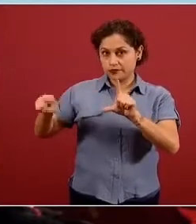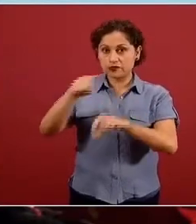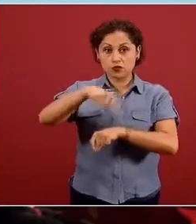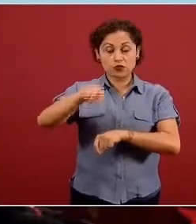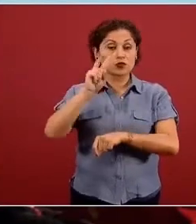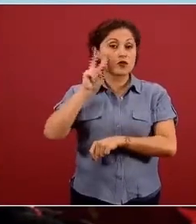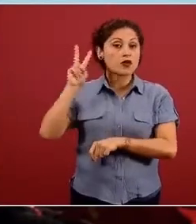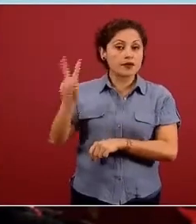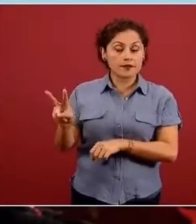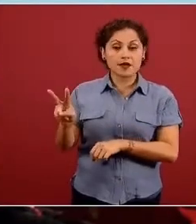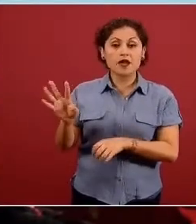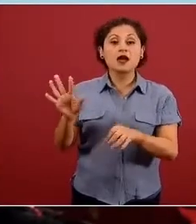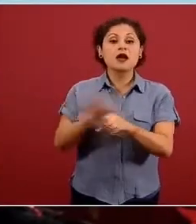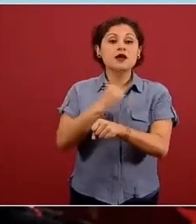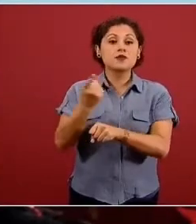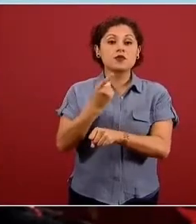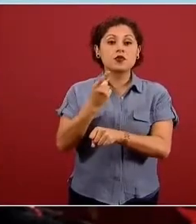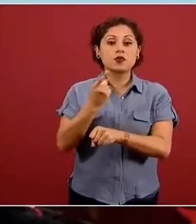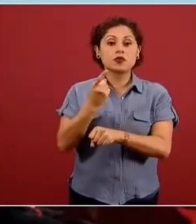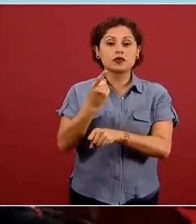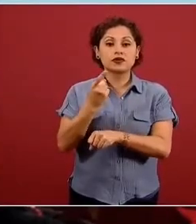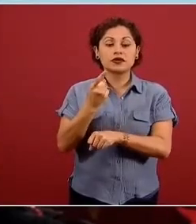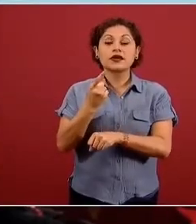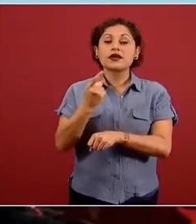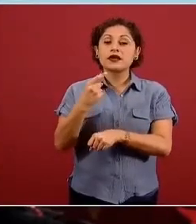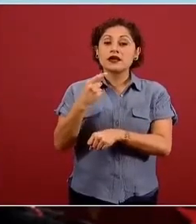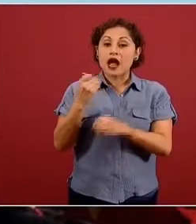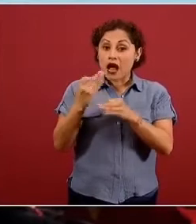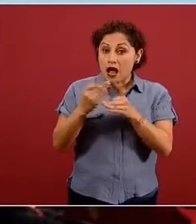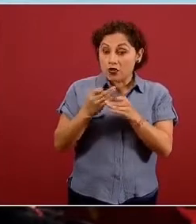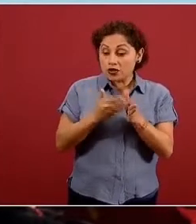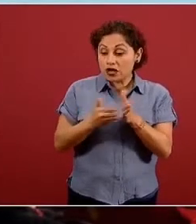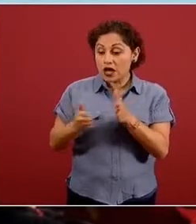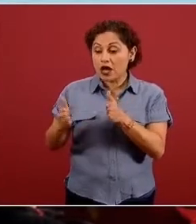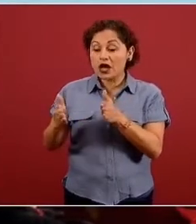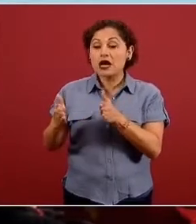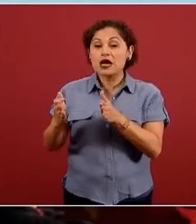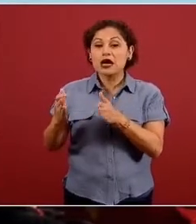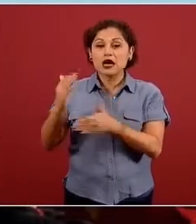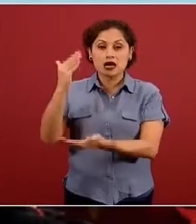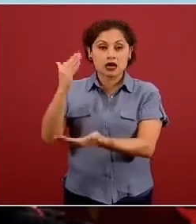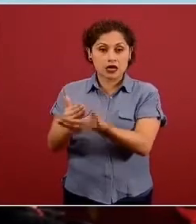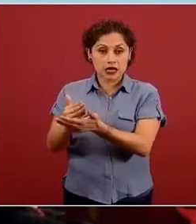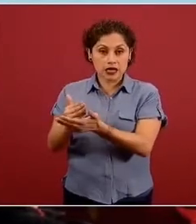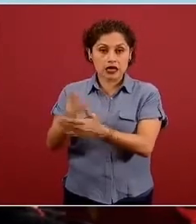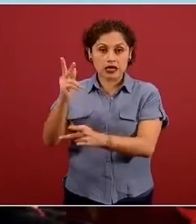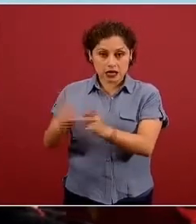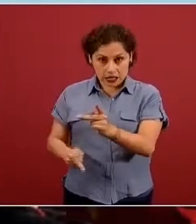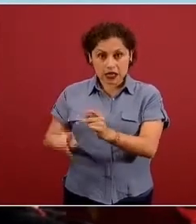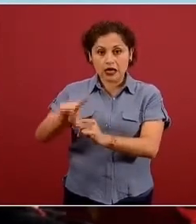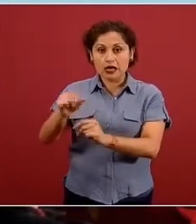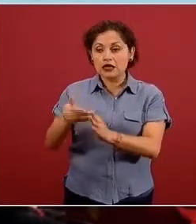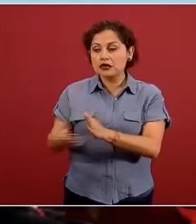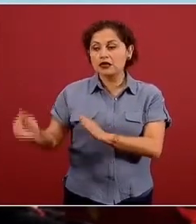dado, en las fases finales de este primer ciclo de la epidemia, vamos a tener un incremento de